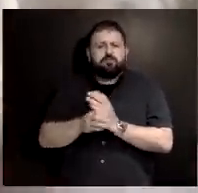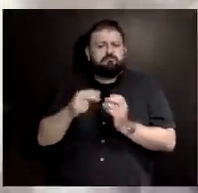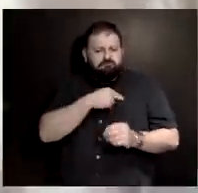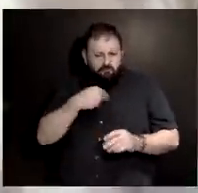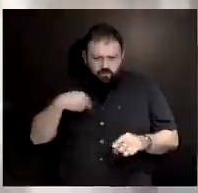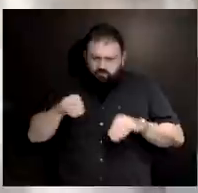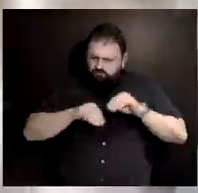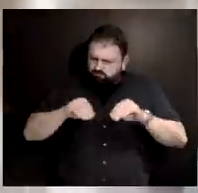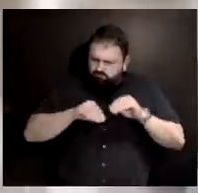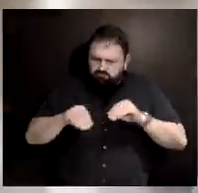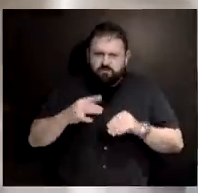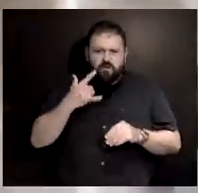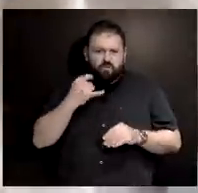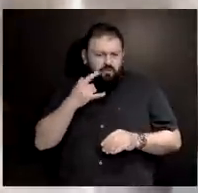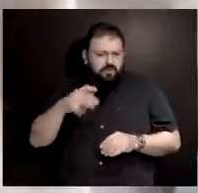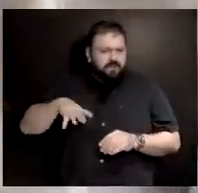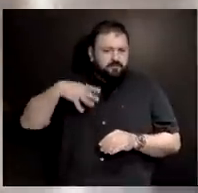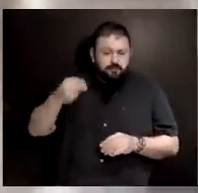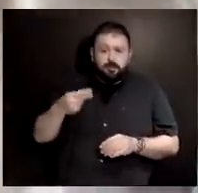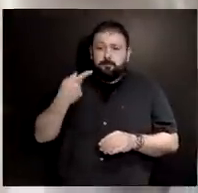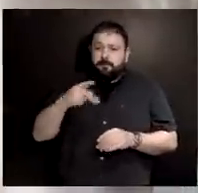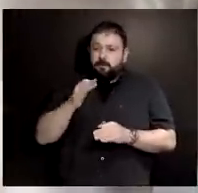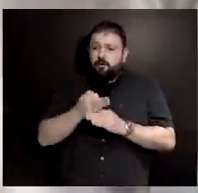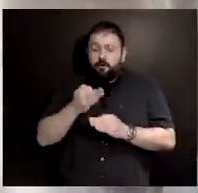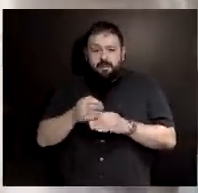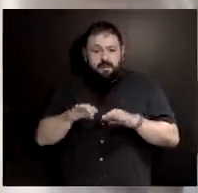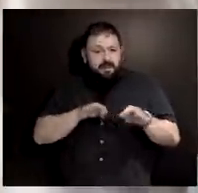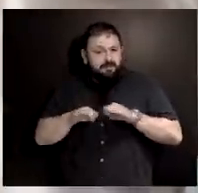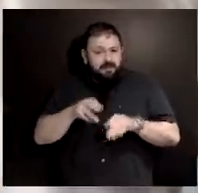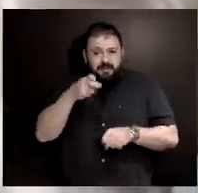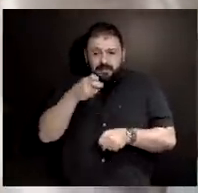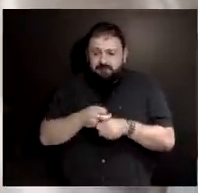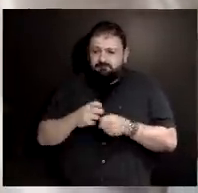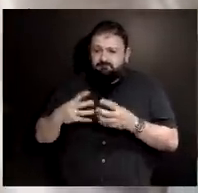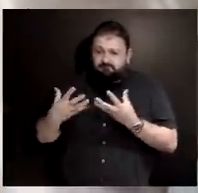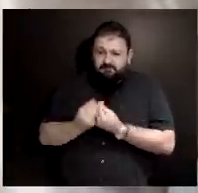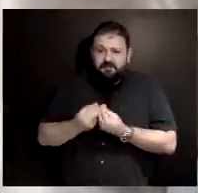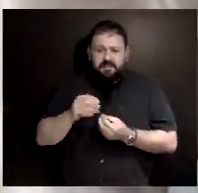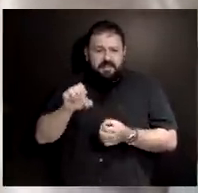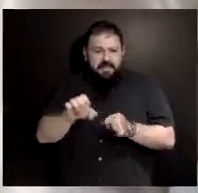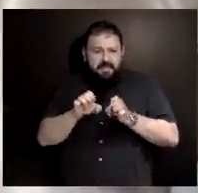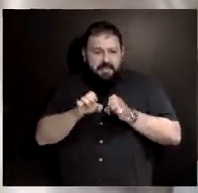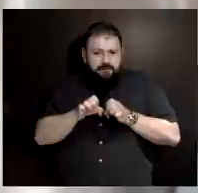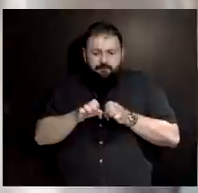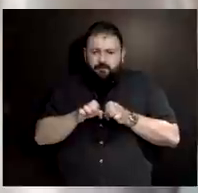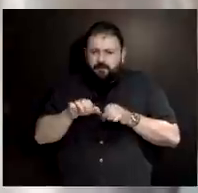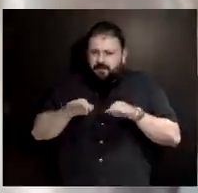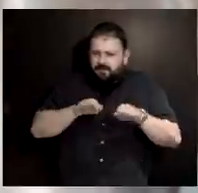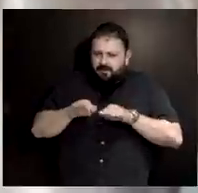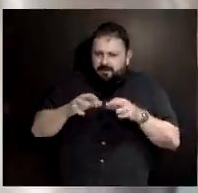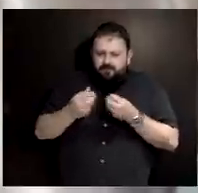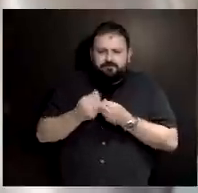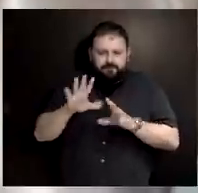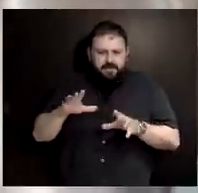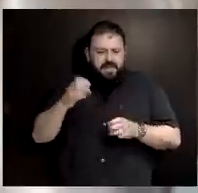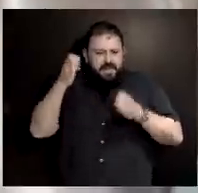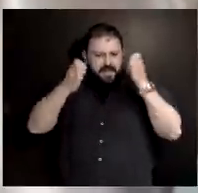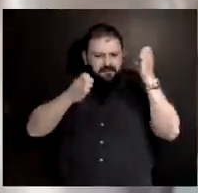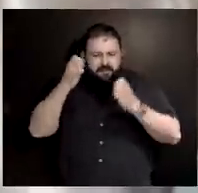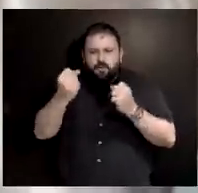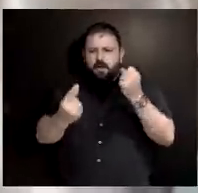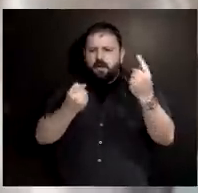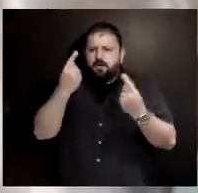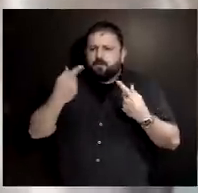duro, sobre todo pues Diego y su equipo de trabajo, con el equipo de trabajo de eventos que ustedes ya conocen de tantos